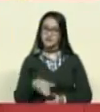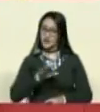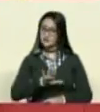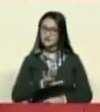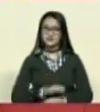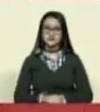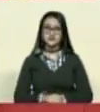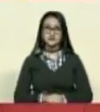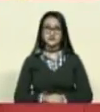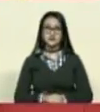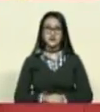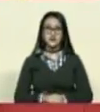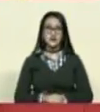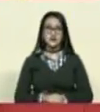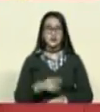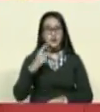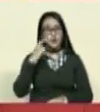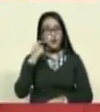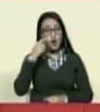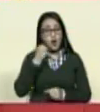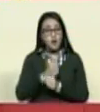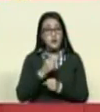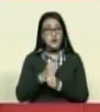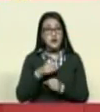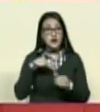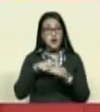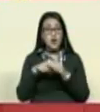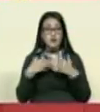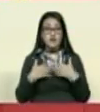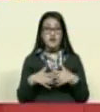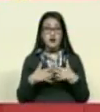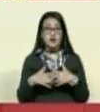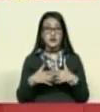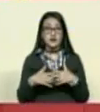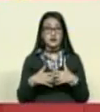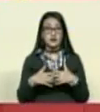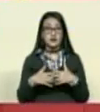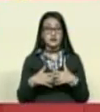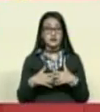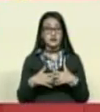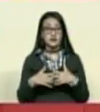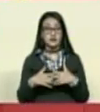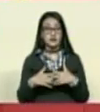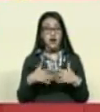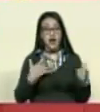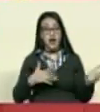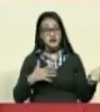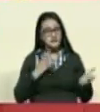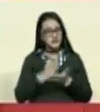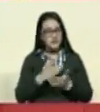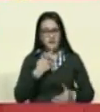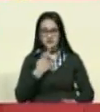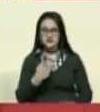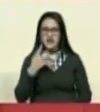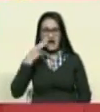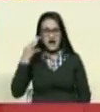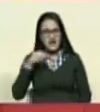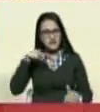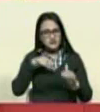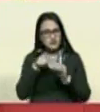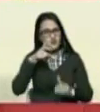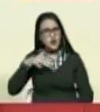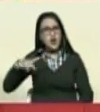¿verdad? Busca al obrero en la fábrica. Hay que buscar al obrero, decía Ali Primera, que creer en el